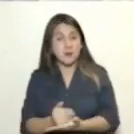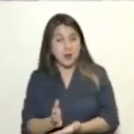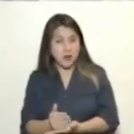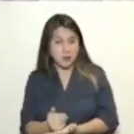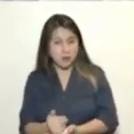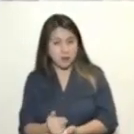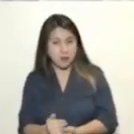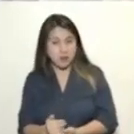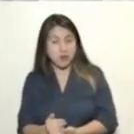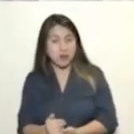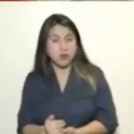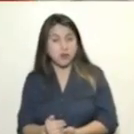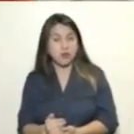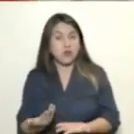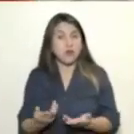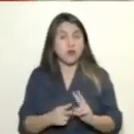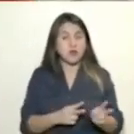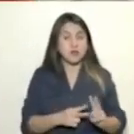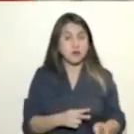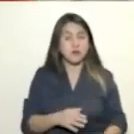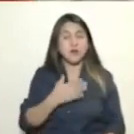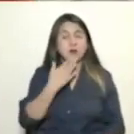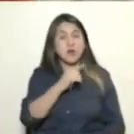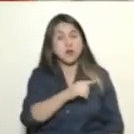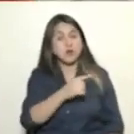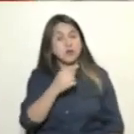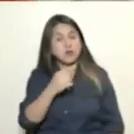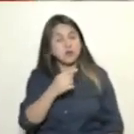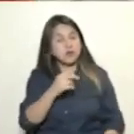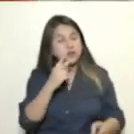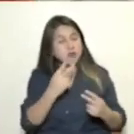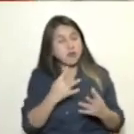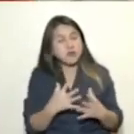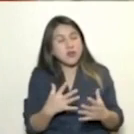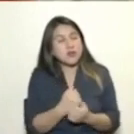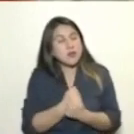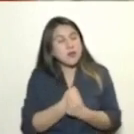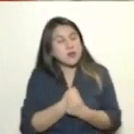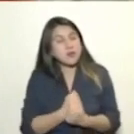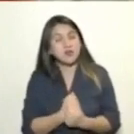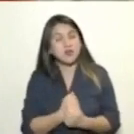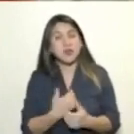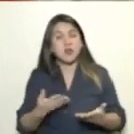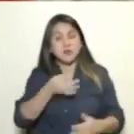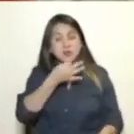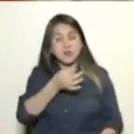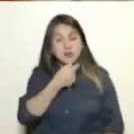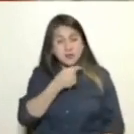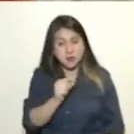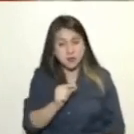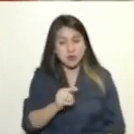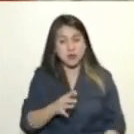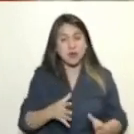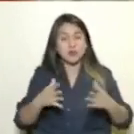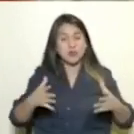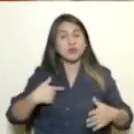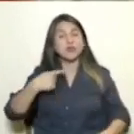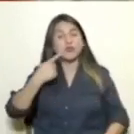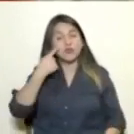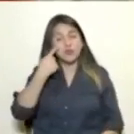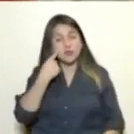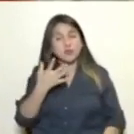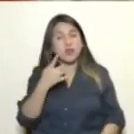preparamos. Don Ricardo, cuando lo escucho usted hablar con tanta pasión, como decíamos recién, tanto conocimiento y